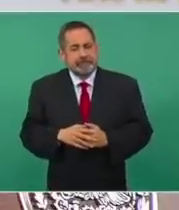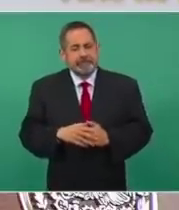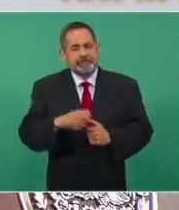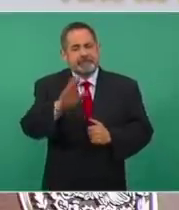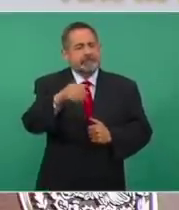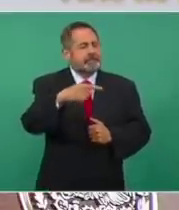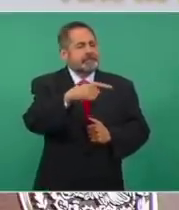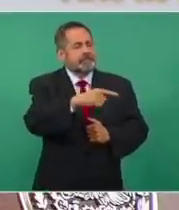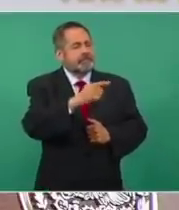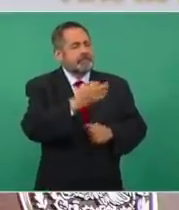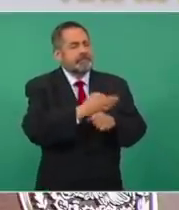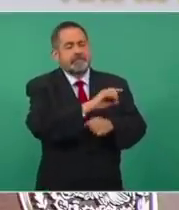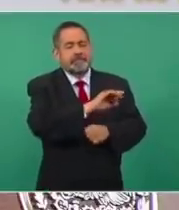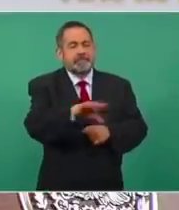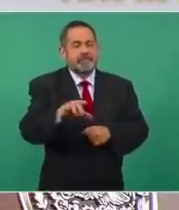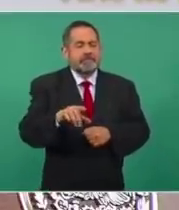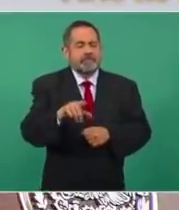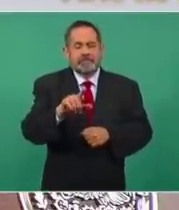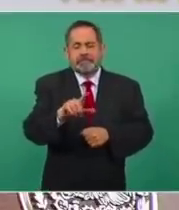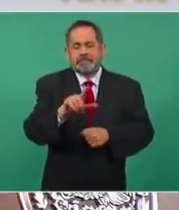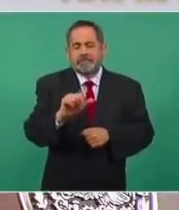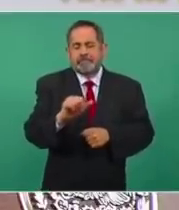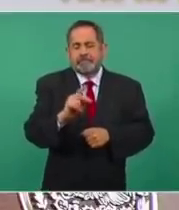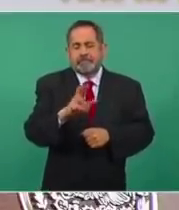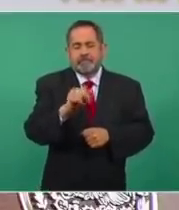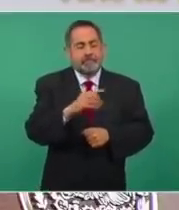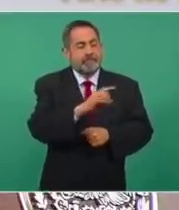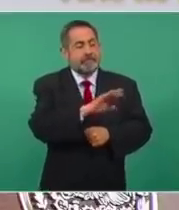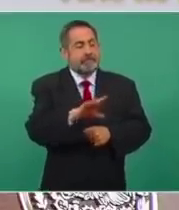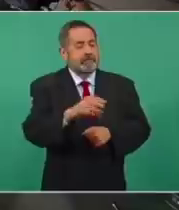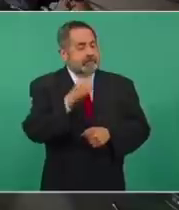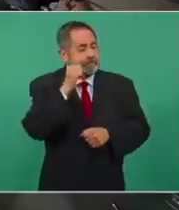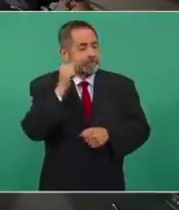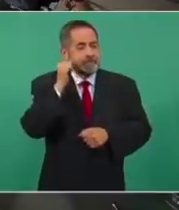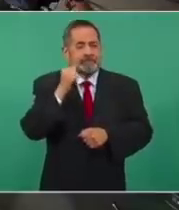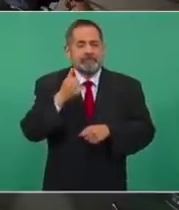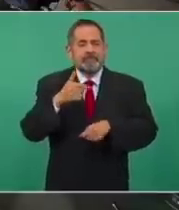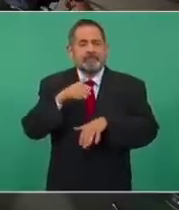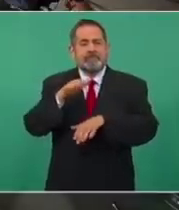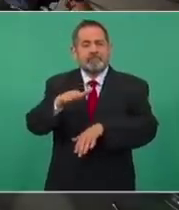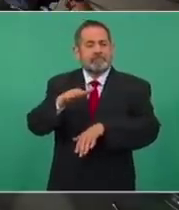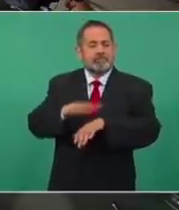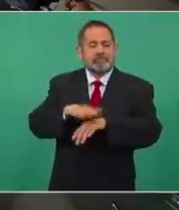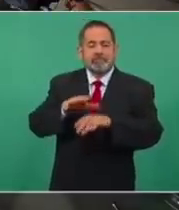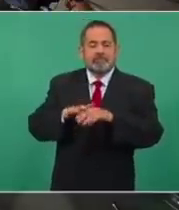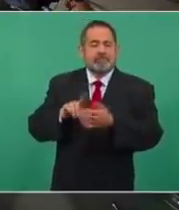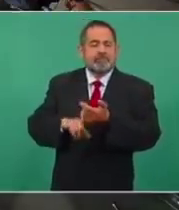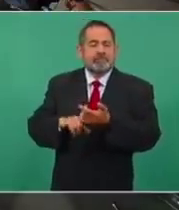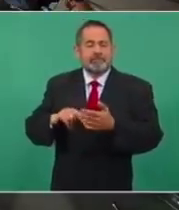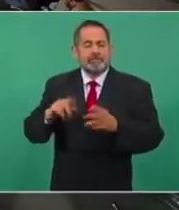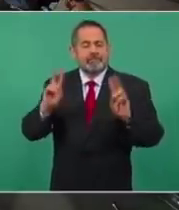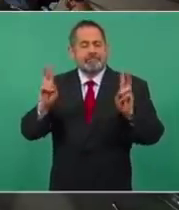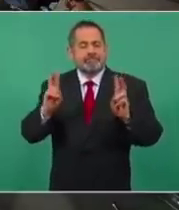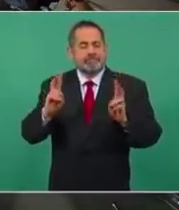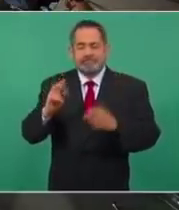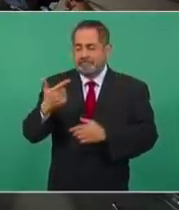Laurita te manda lo de que me regalaron ayer de los cilindros del Gas Bienestar.